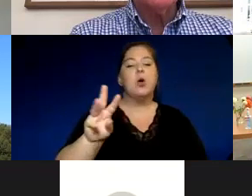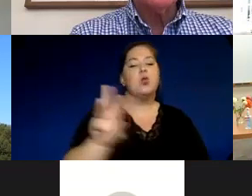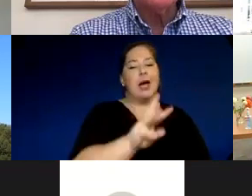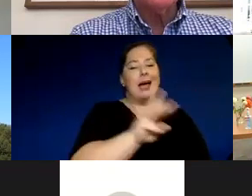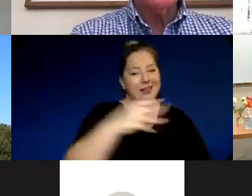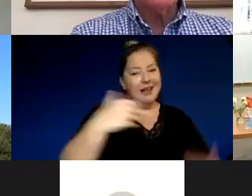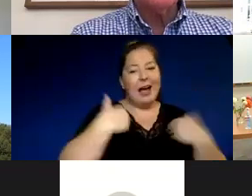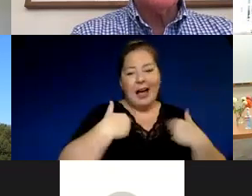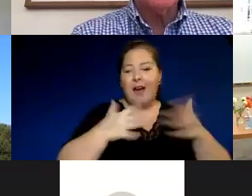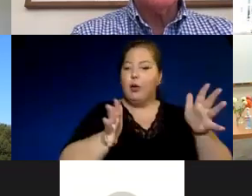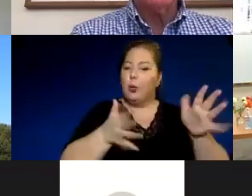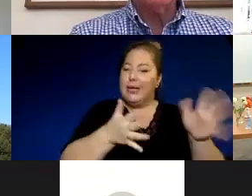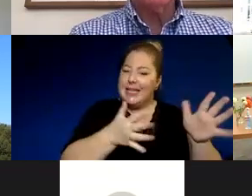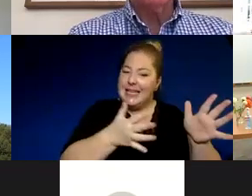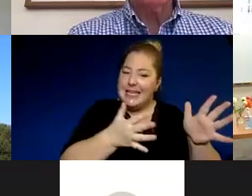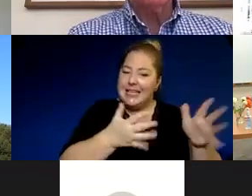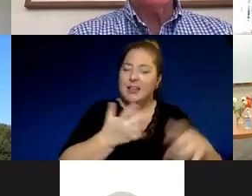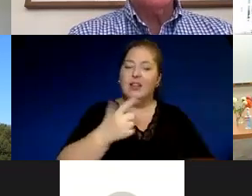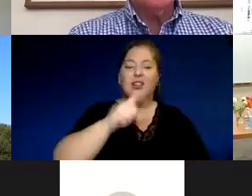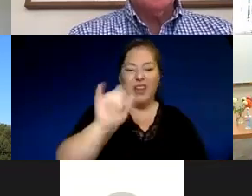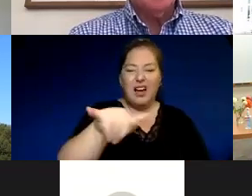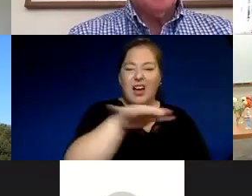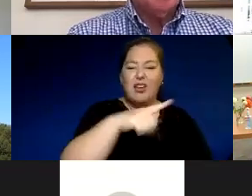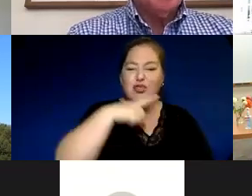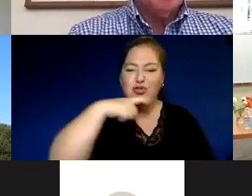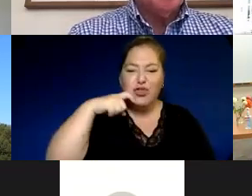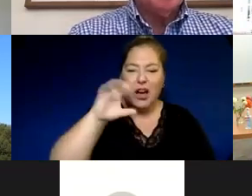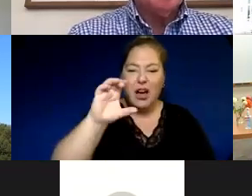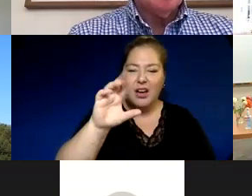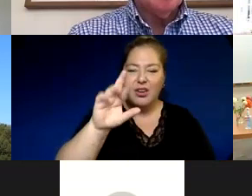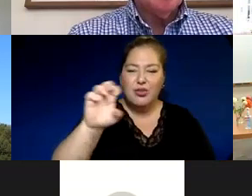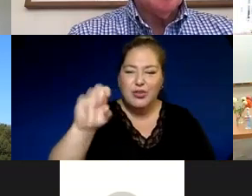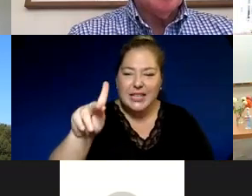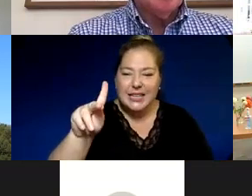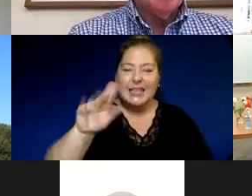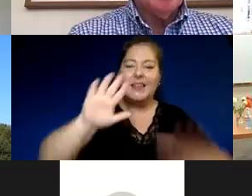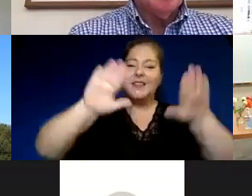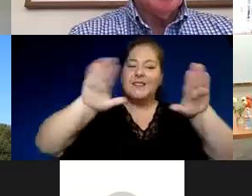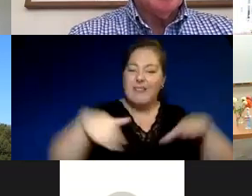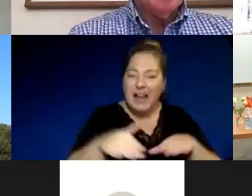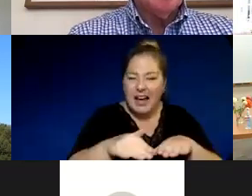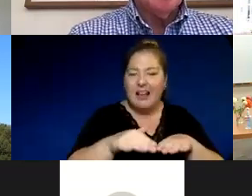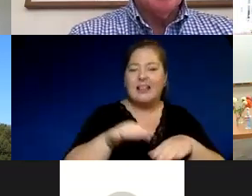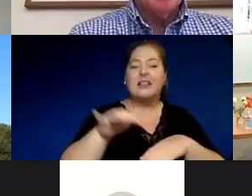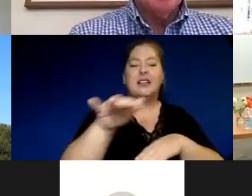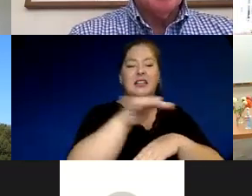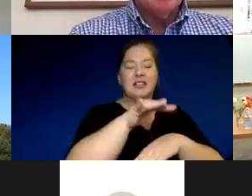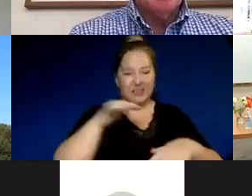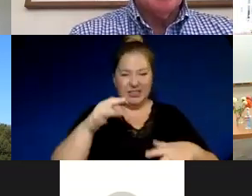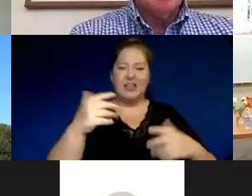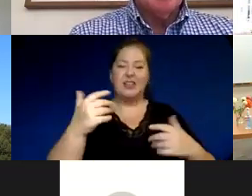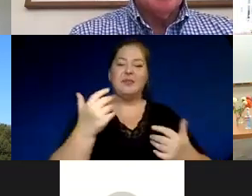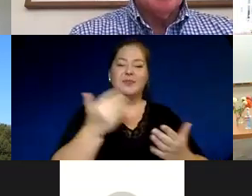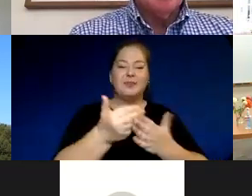está avanzando hacia Dry Creek Valley, hacia la parte de West Side Road, y continúa bajando